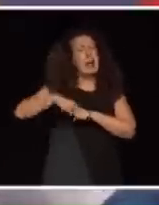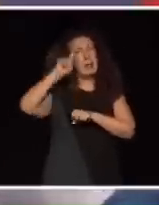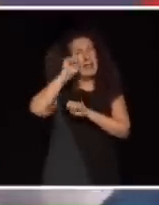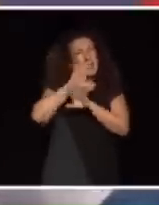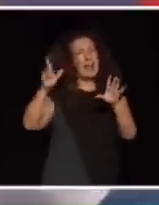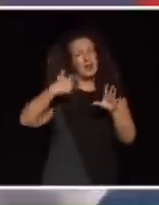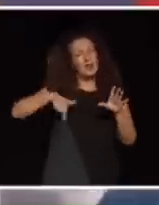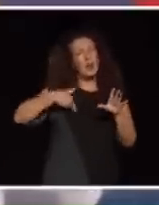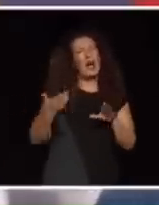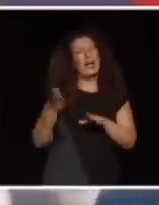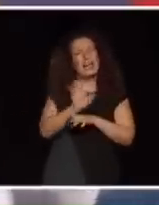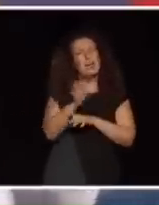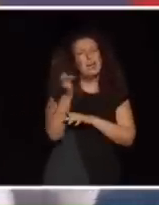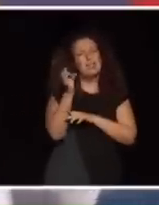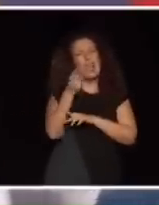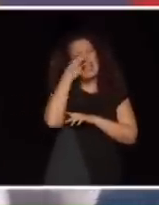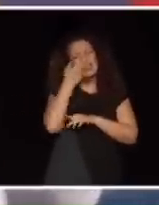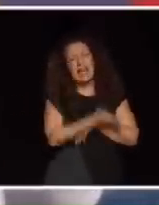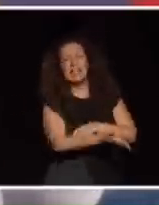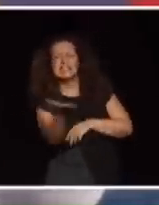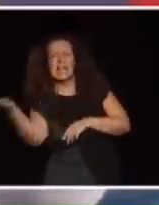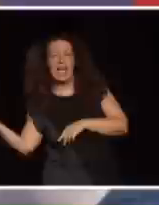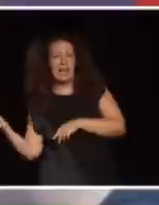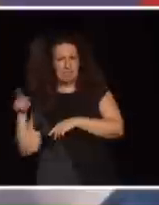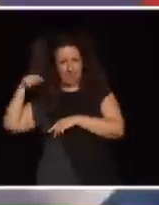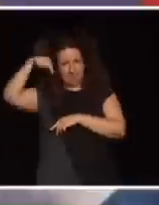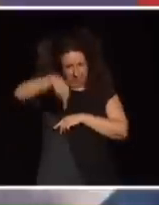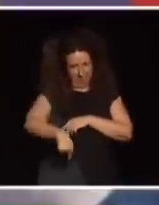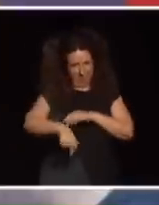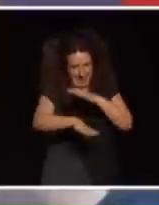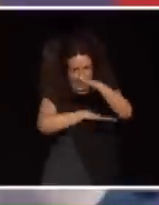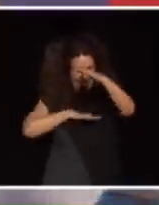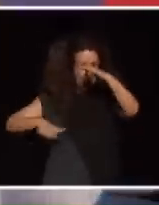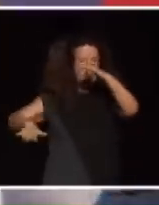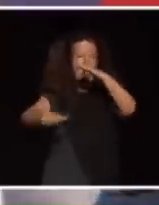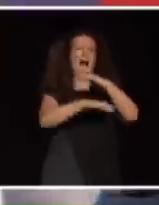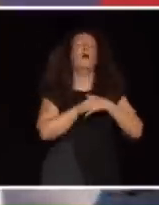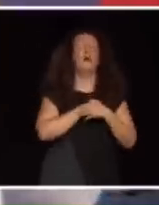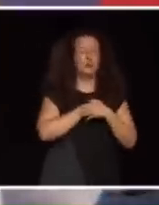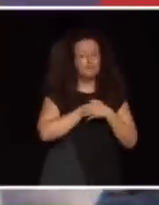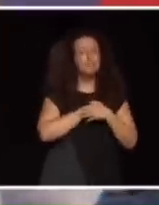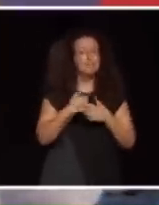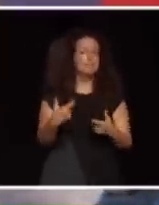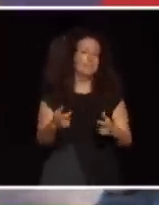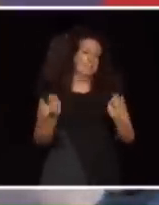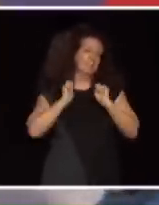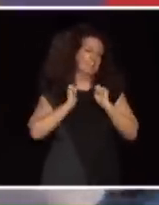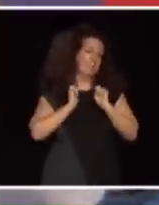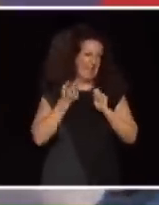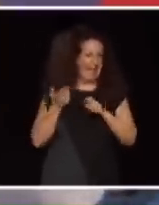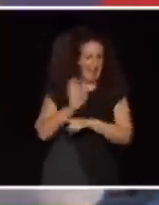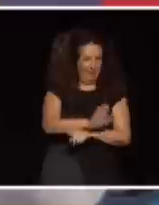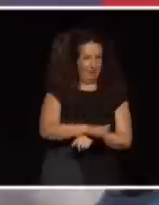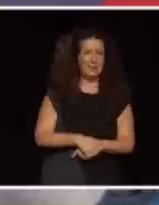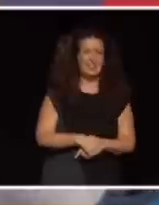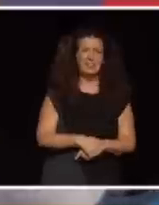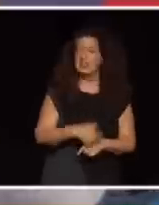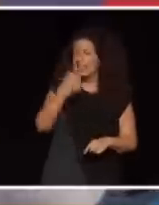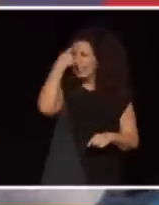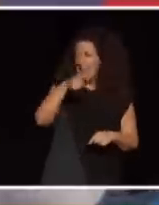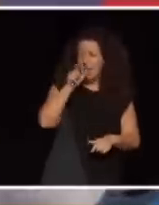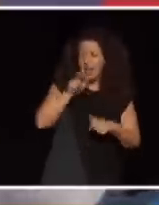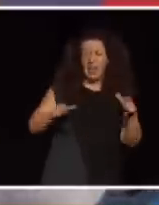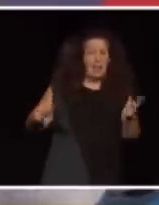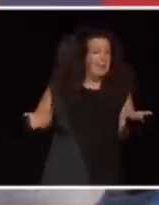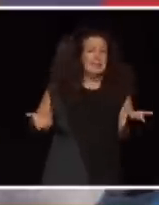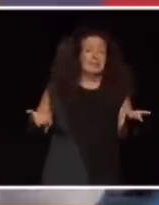representas los intereses de los de abajo. Sabemos muy bien, compañeros y compañeras, que la gente tiene muy poco que ganar